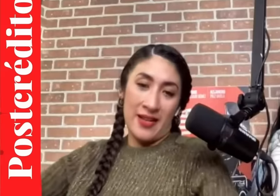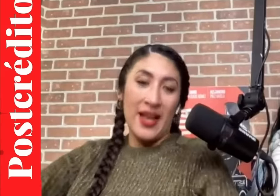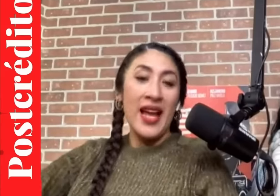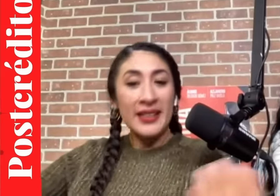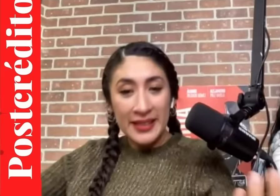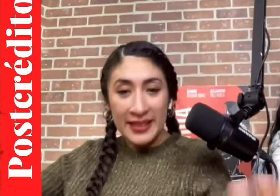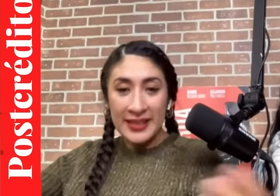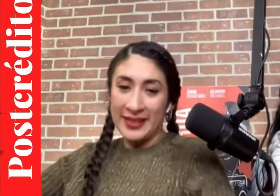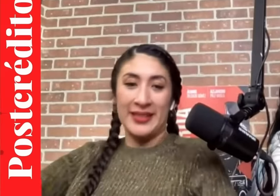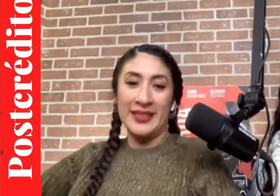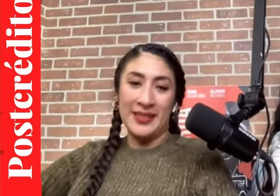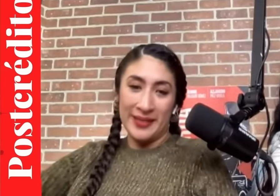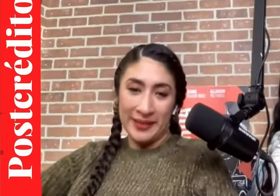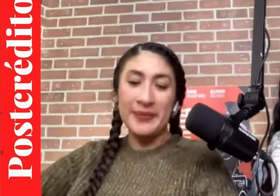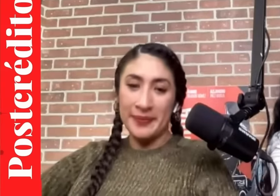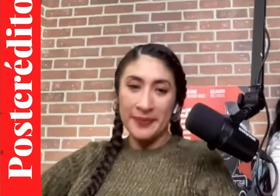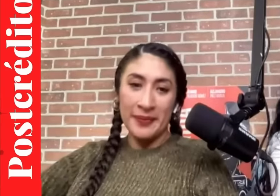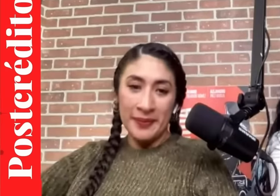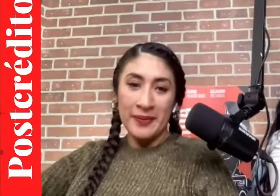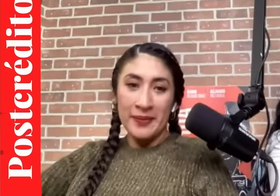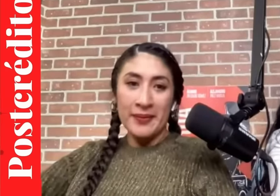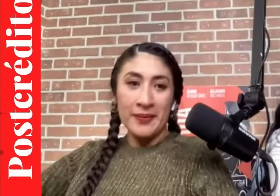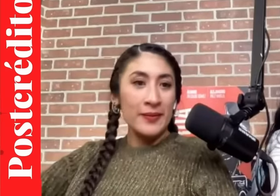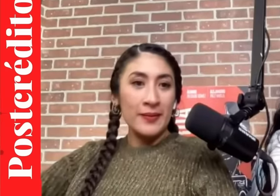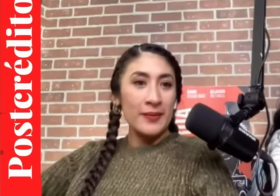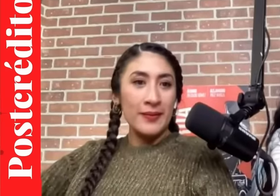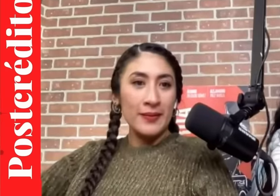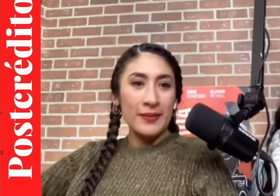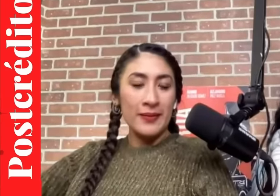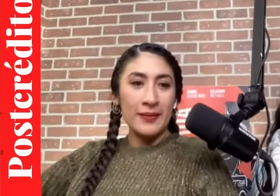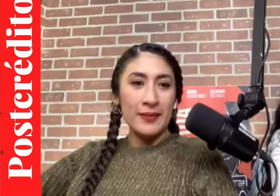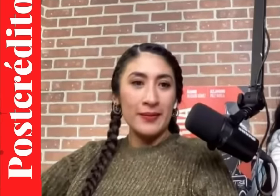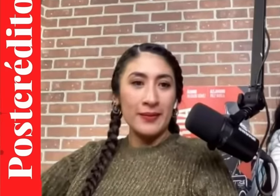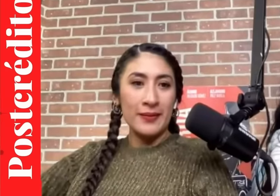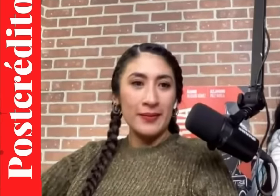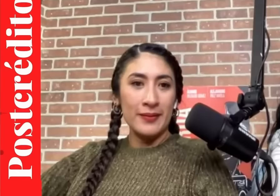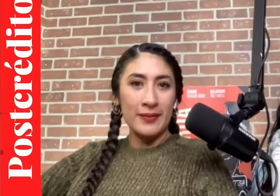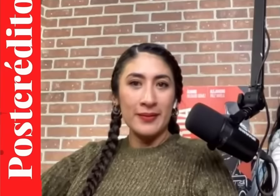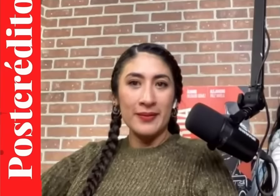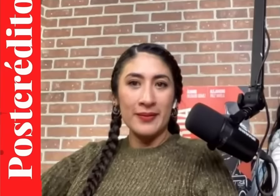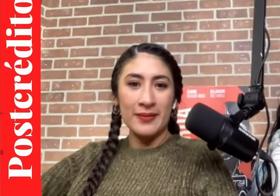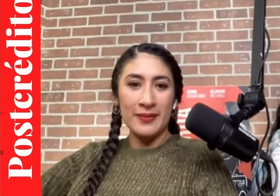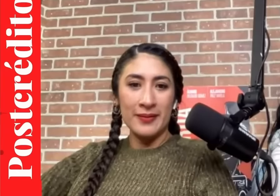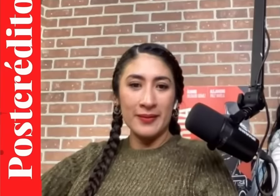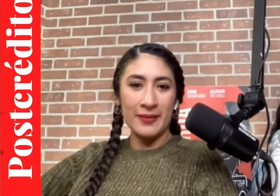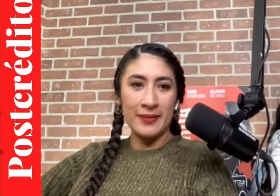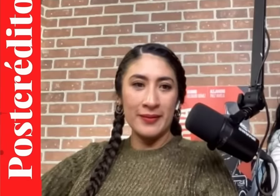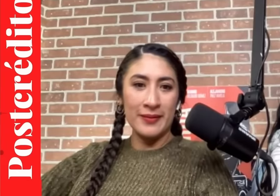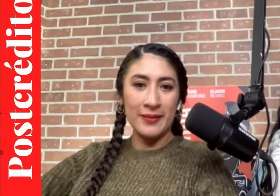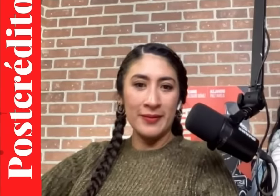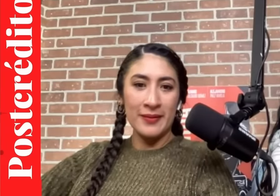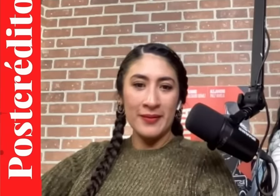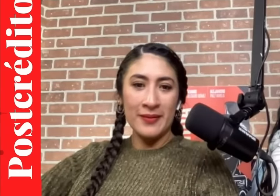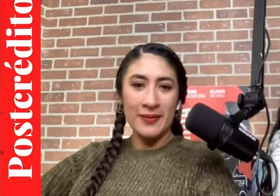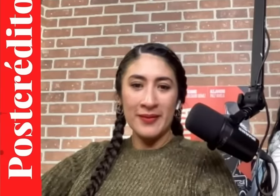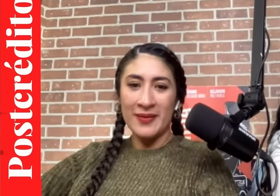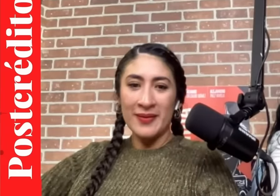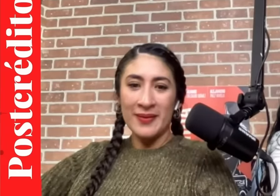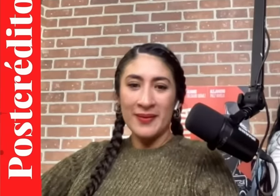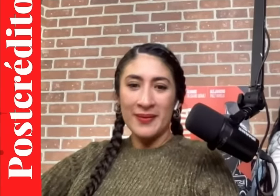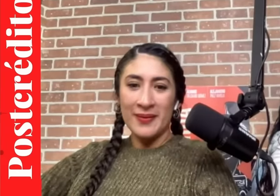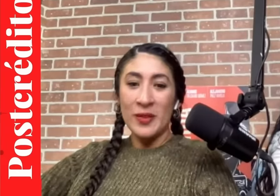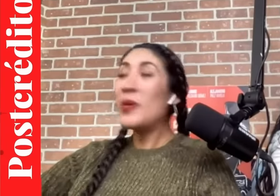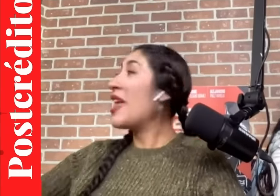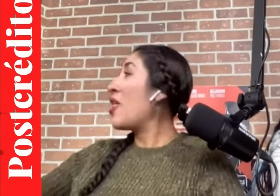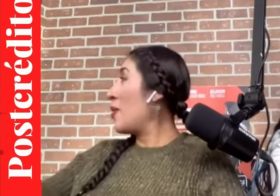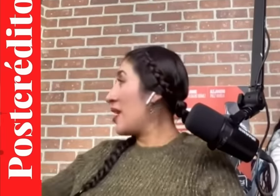piramidal así Exacto Entonces ya a ver cuántos puede compartir esta bianquis Y